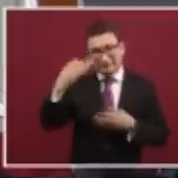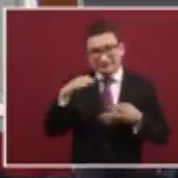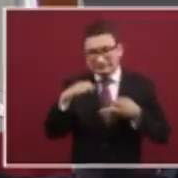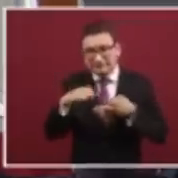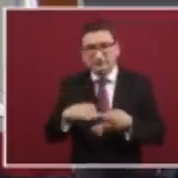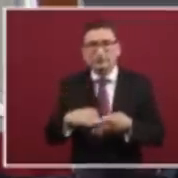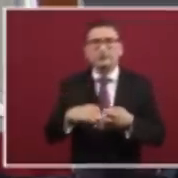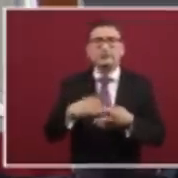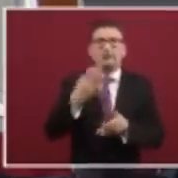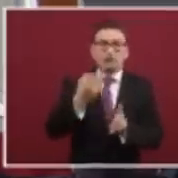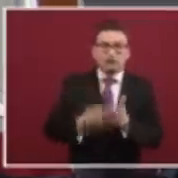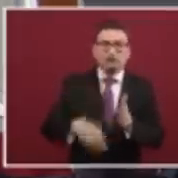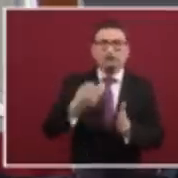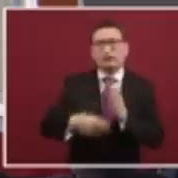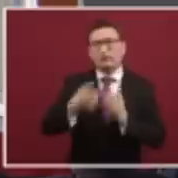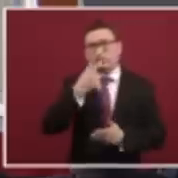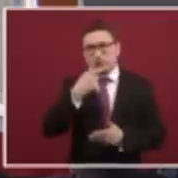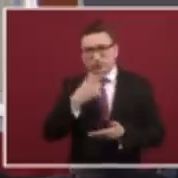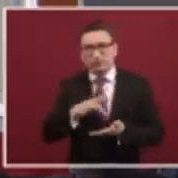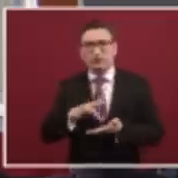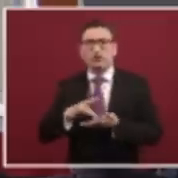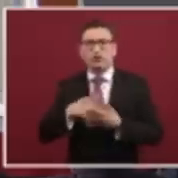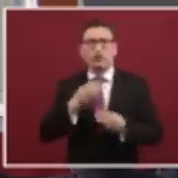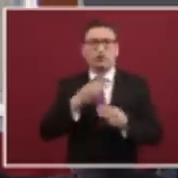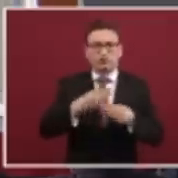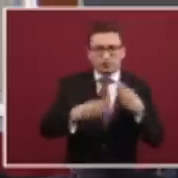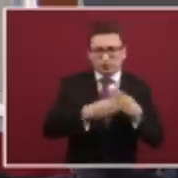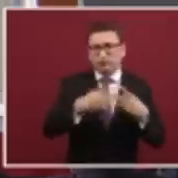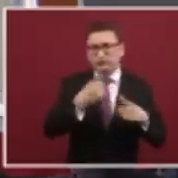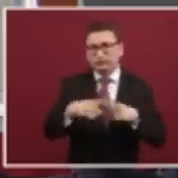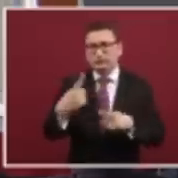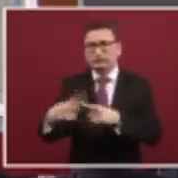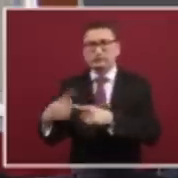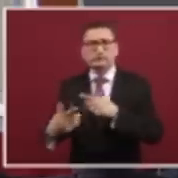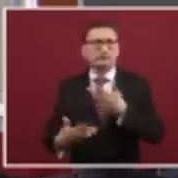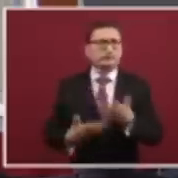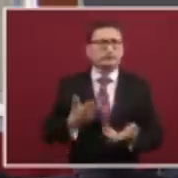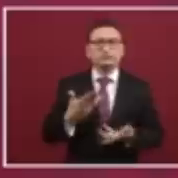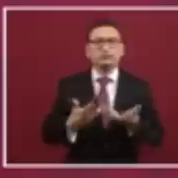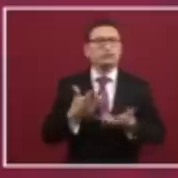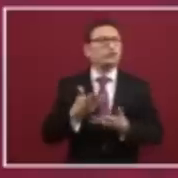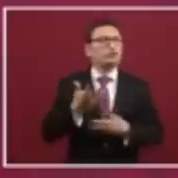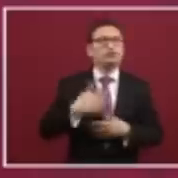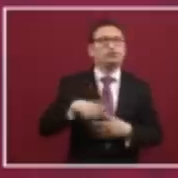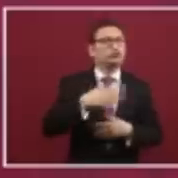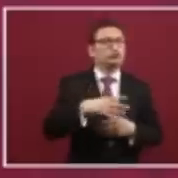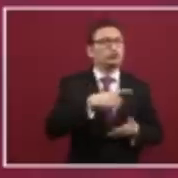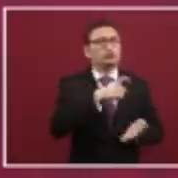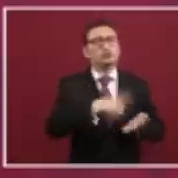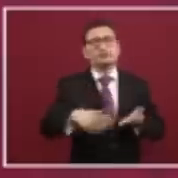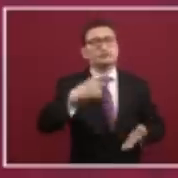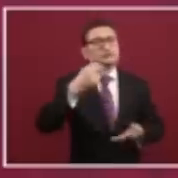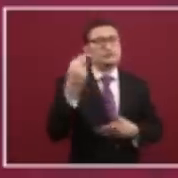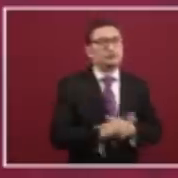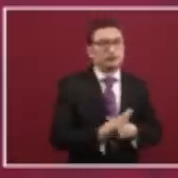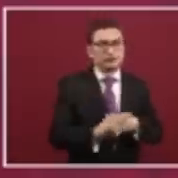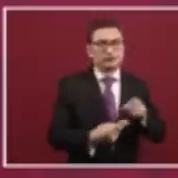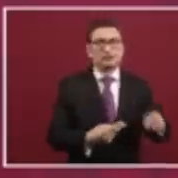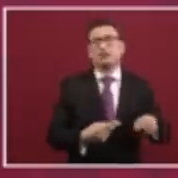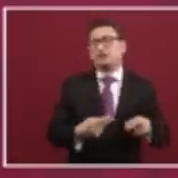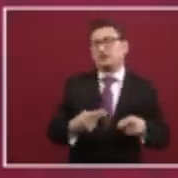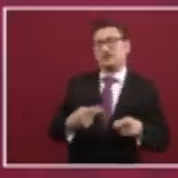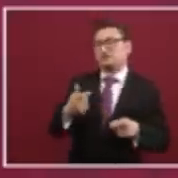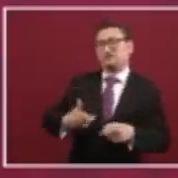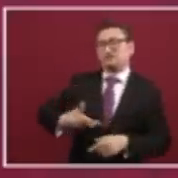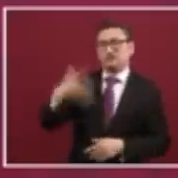no hay suficiencia de materiales o de insumos, entonces tiene que ir a una compra emergente que es completamente